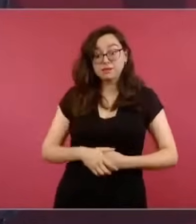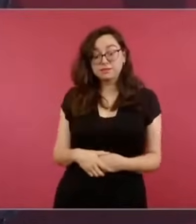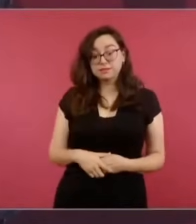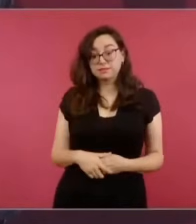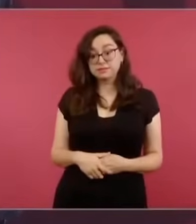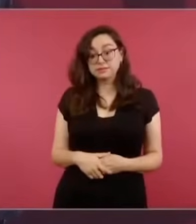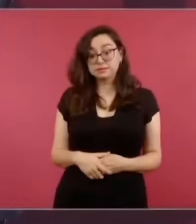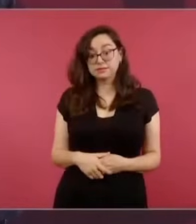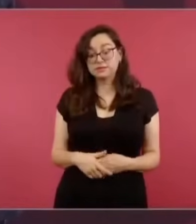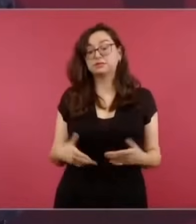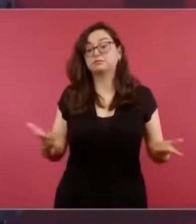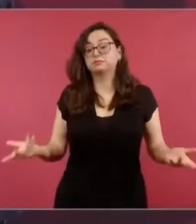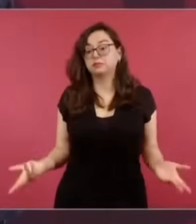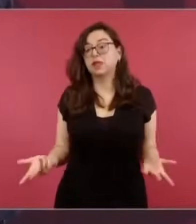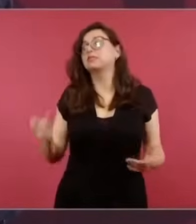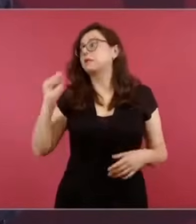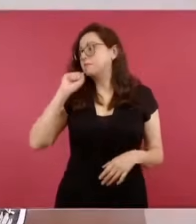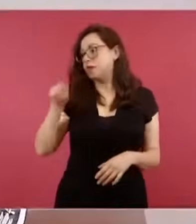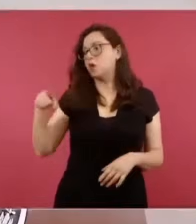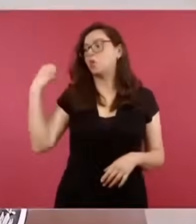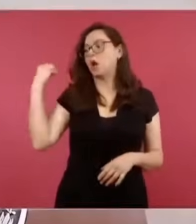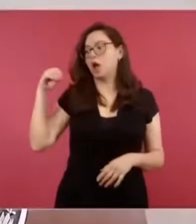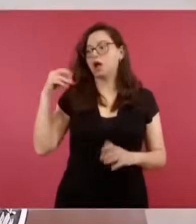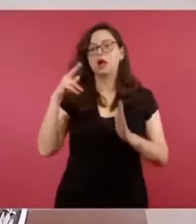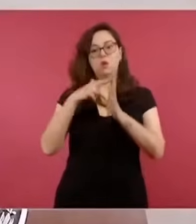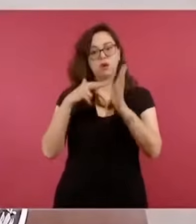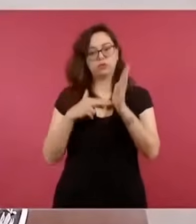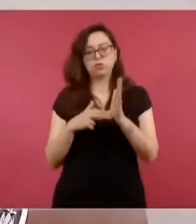Yo ni las conozco,